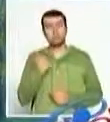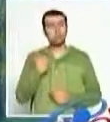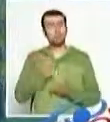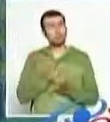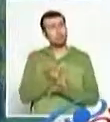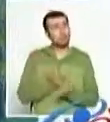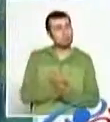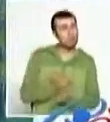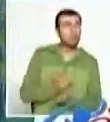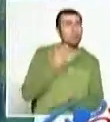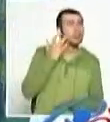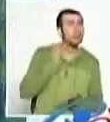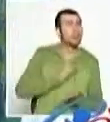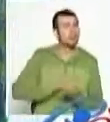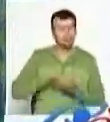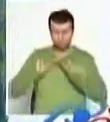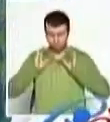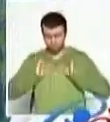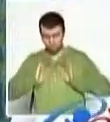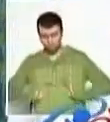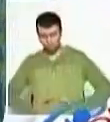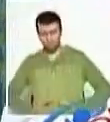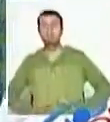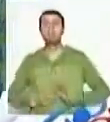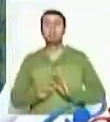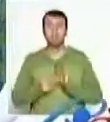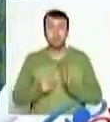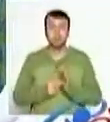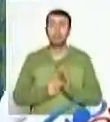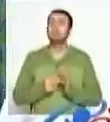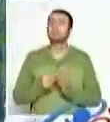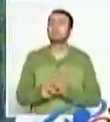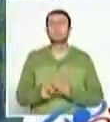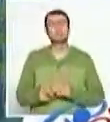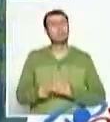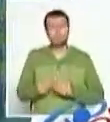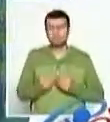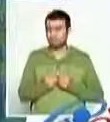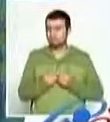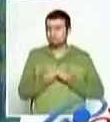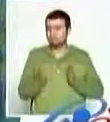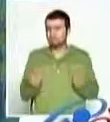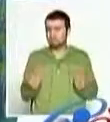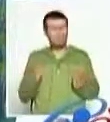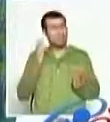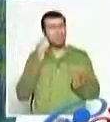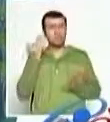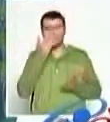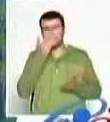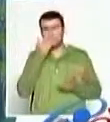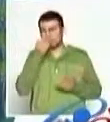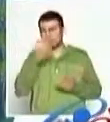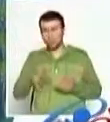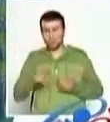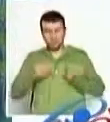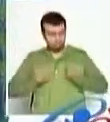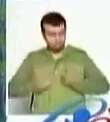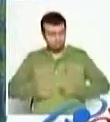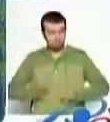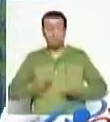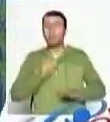es abrir las puertas, las ventanas para que todas las toxinas salgan. Cuando nosotros vamos a